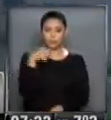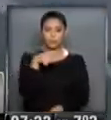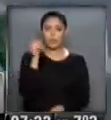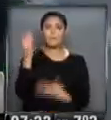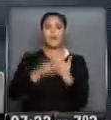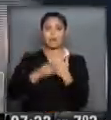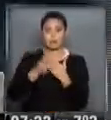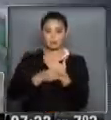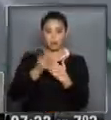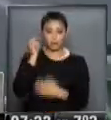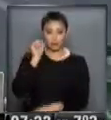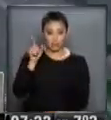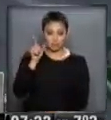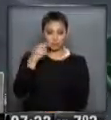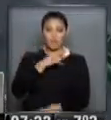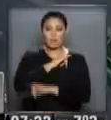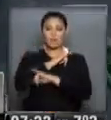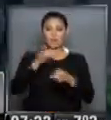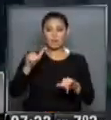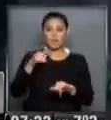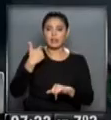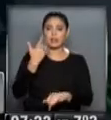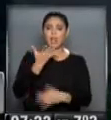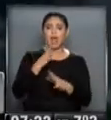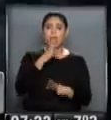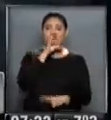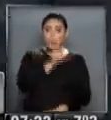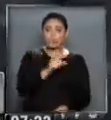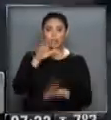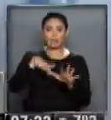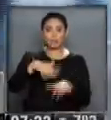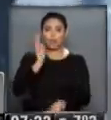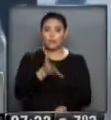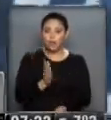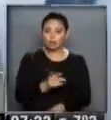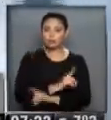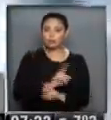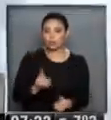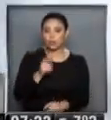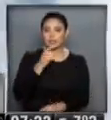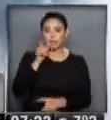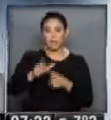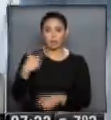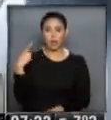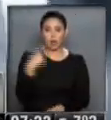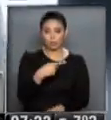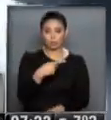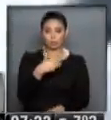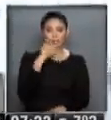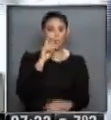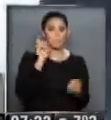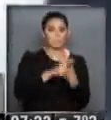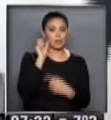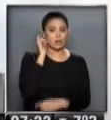de Interior, Manuel Valls, advirtió que no se tolerarán disturbios ni manifestaciones violentas entre quienes se oponen al matrimonio entre personas de un